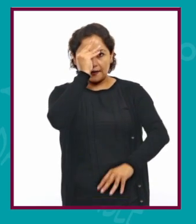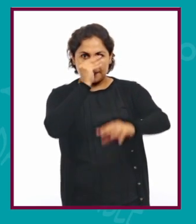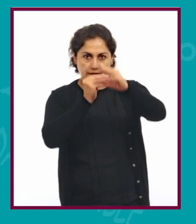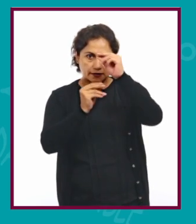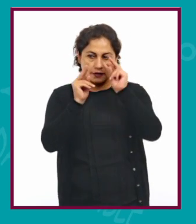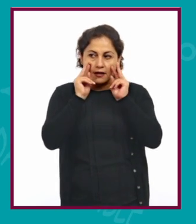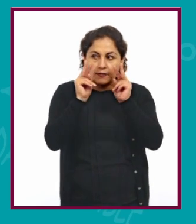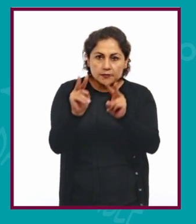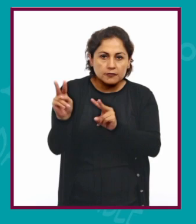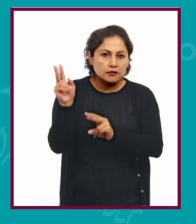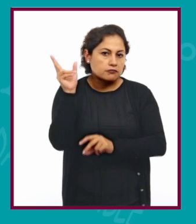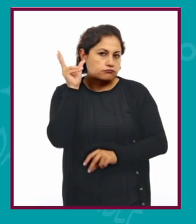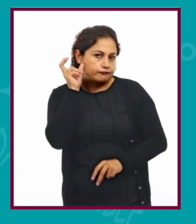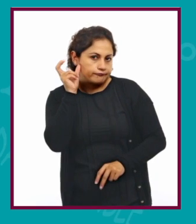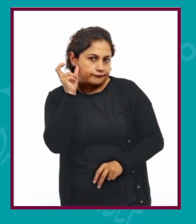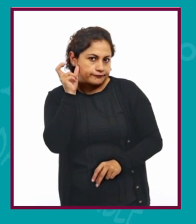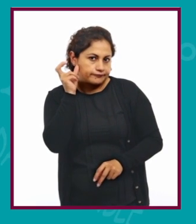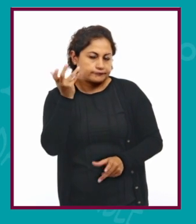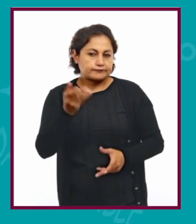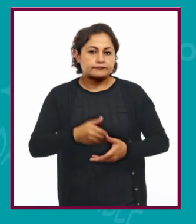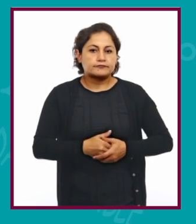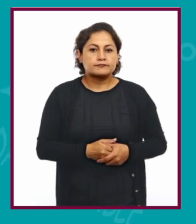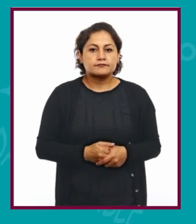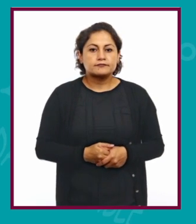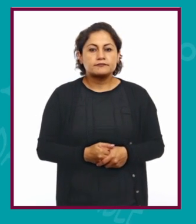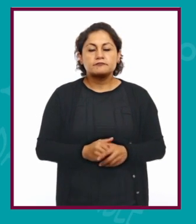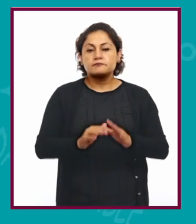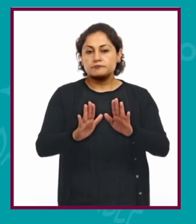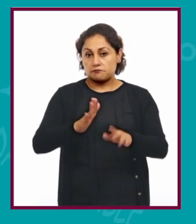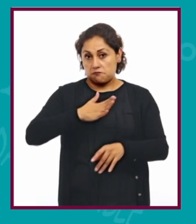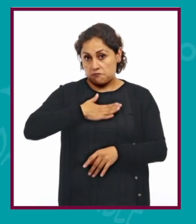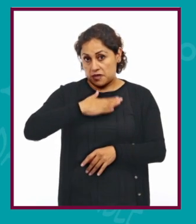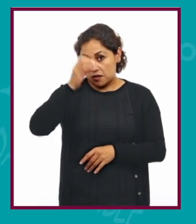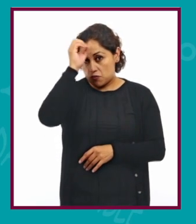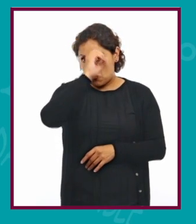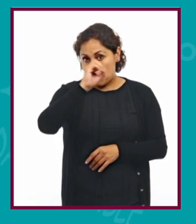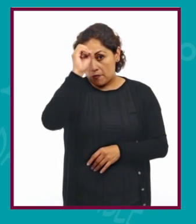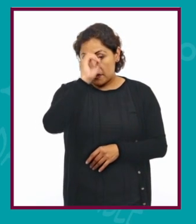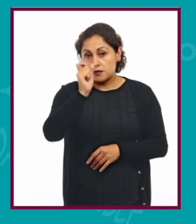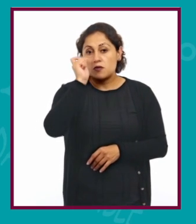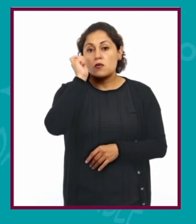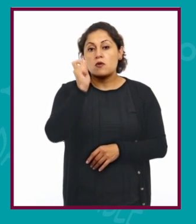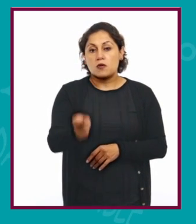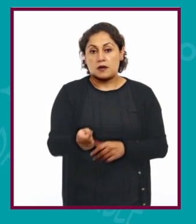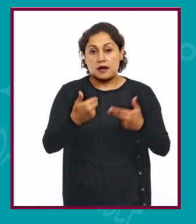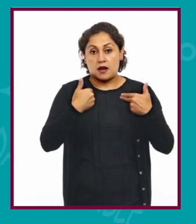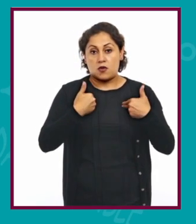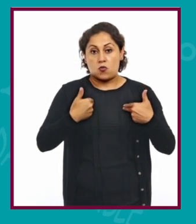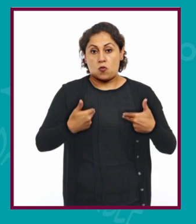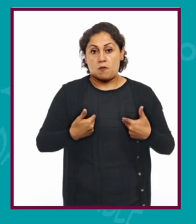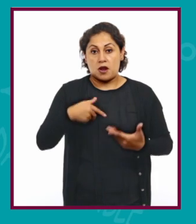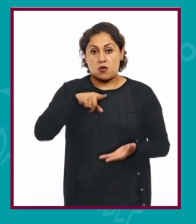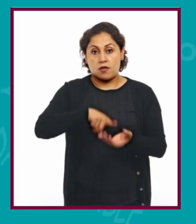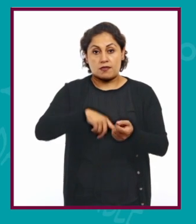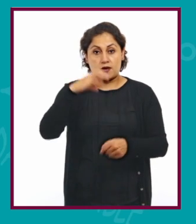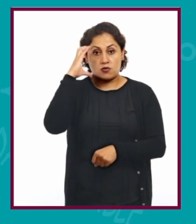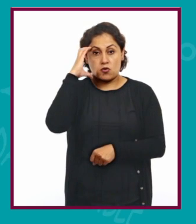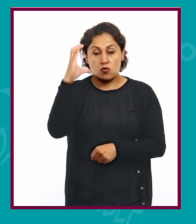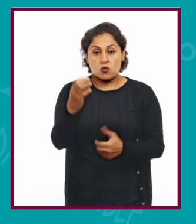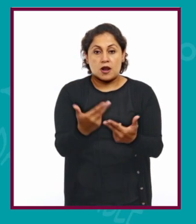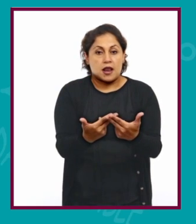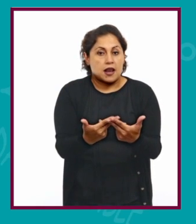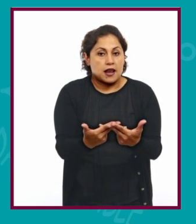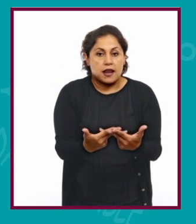aprender tanto como viéndolo o escuchando, tal vez. En mi opinión, ningún humano nace siendo